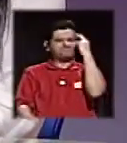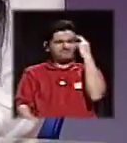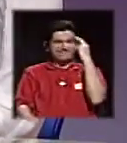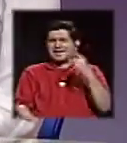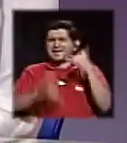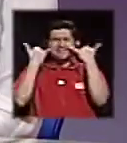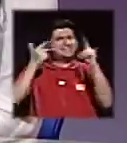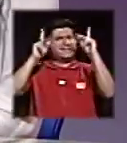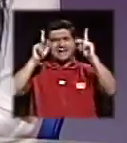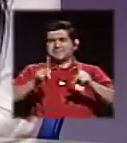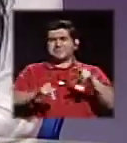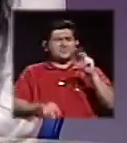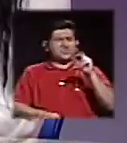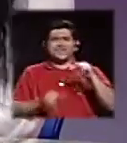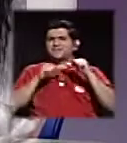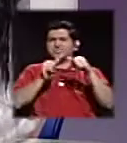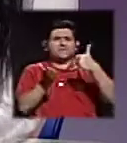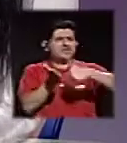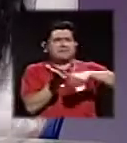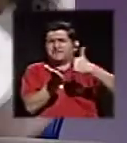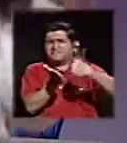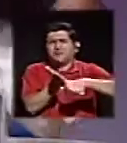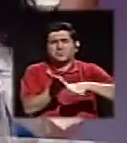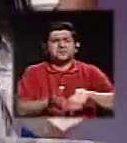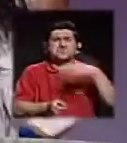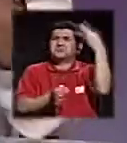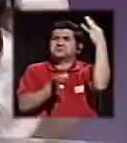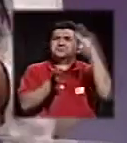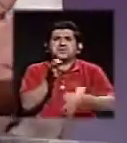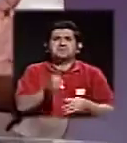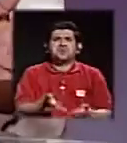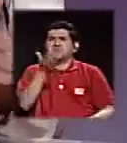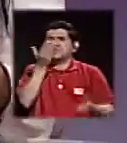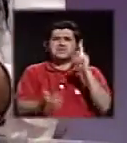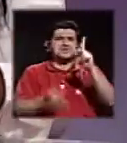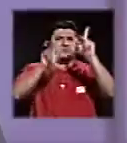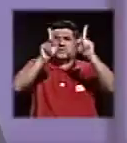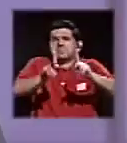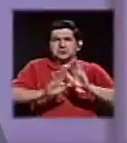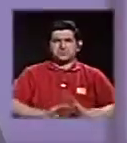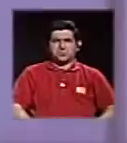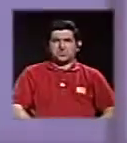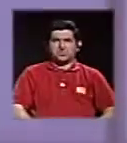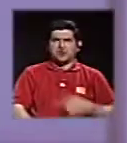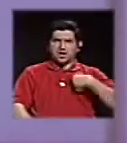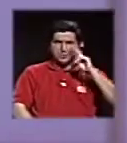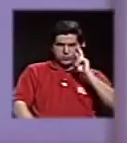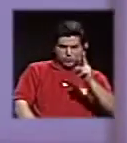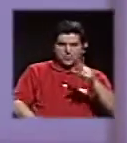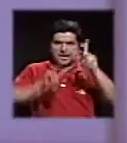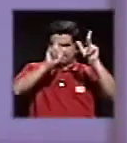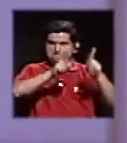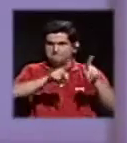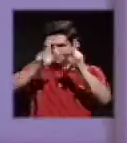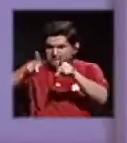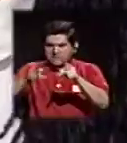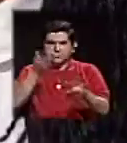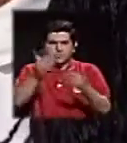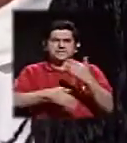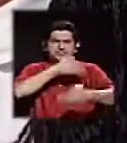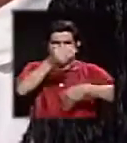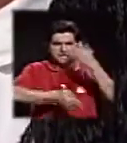sea ya la gente no debe seguir votando simplemente por cualquiera yo yo he visto como hay gente cuando se